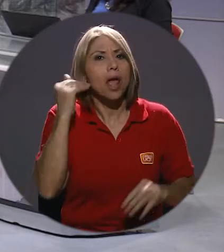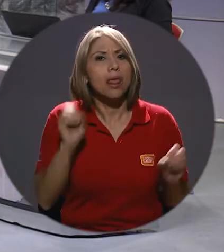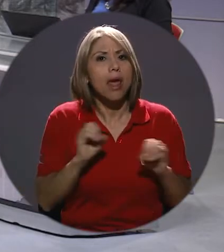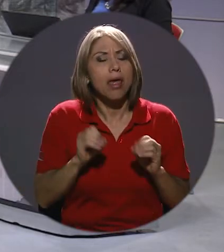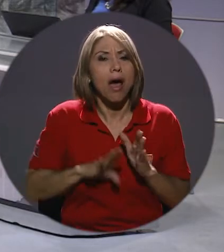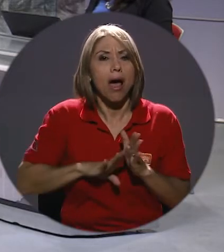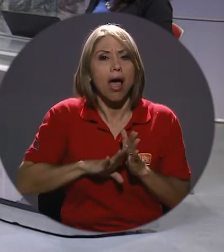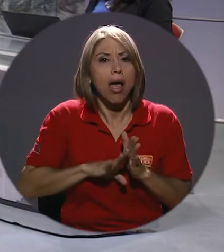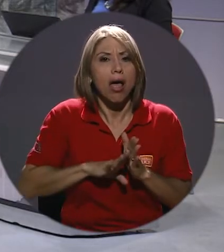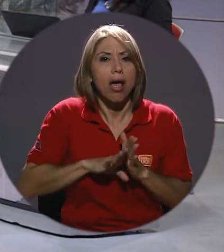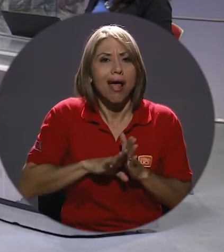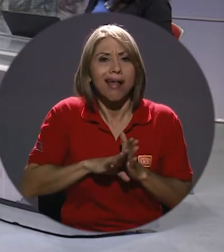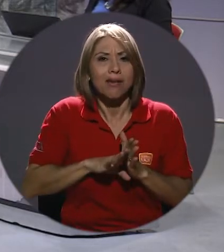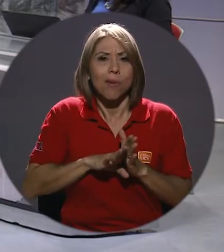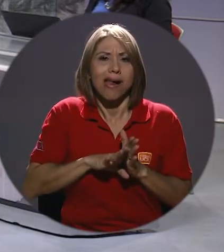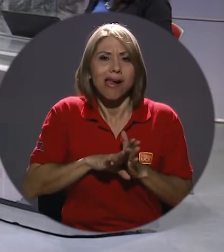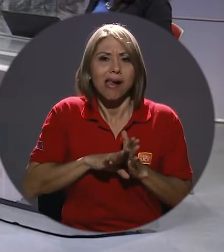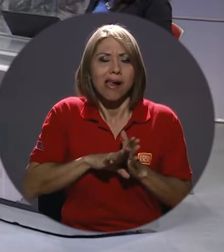avanza.